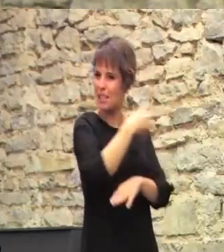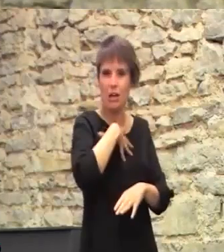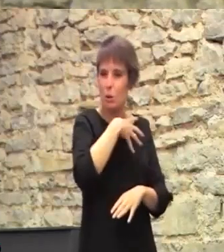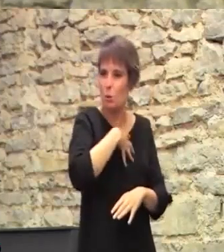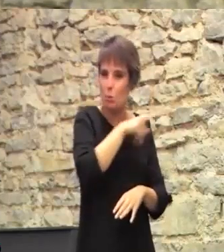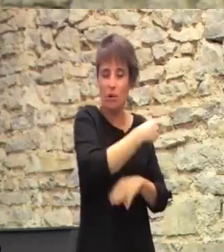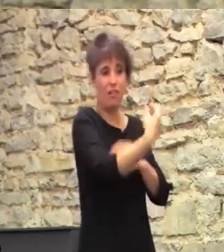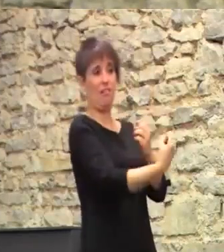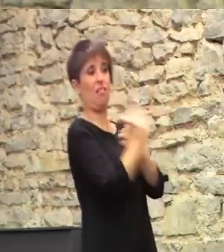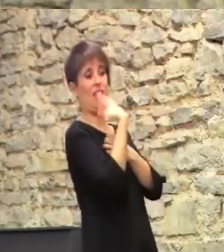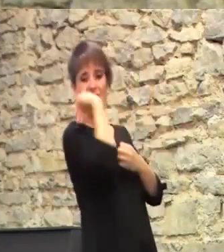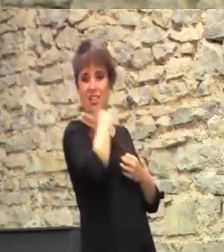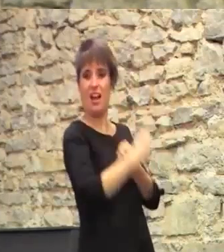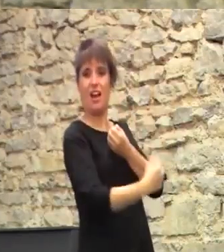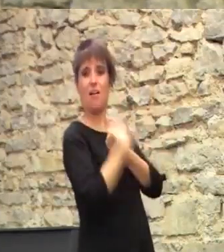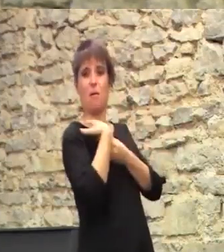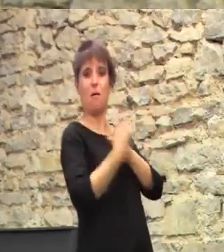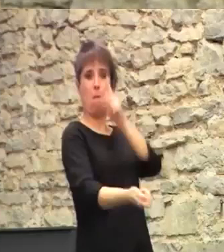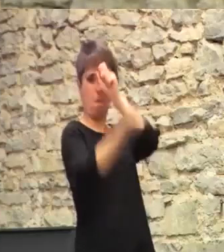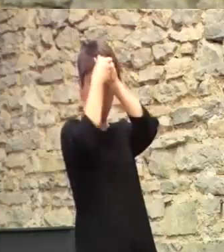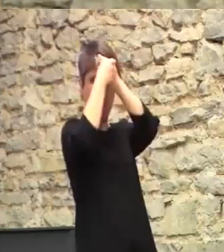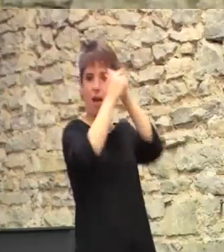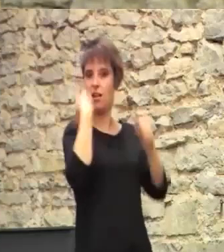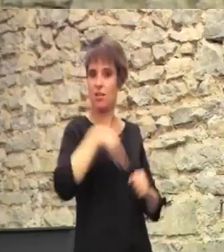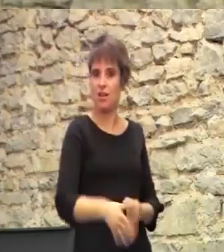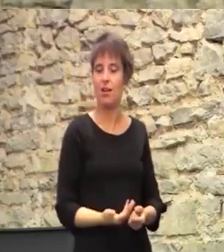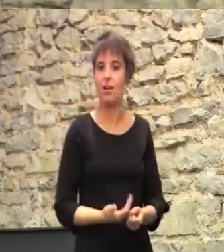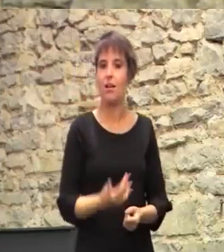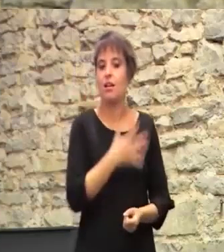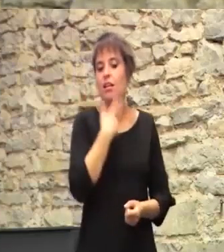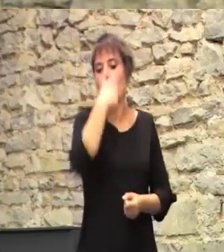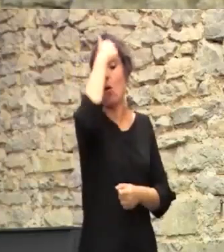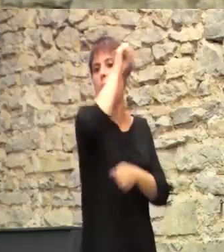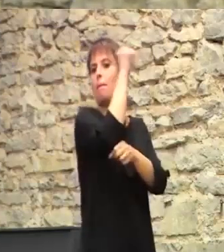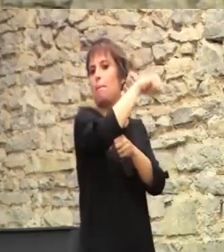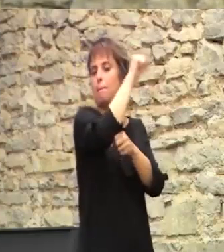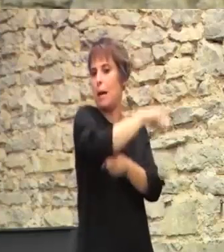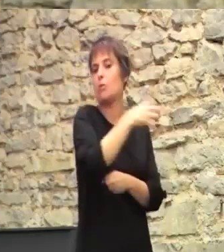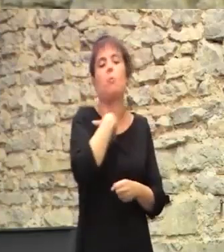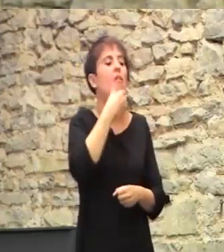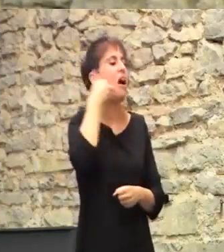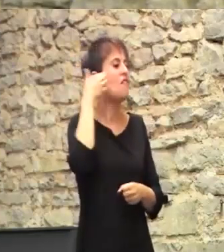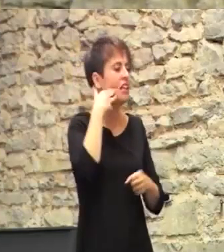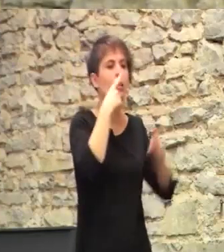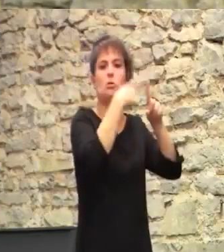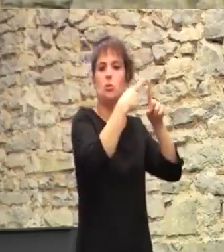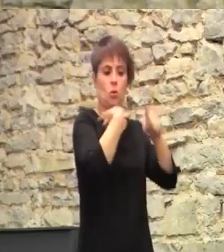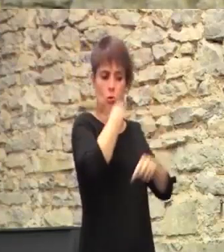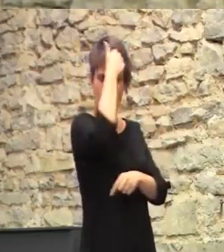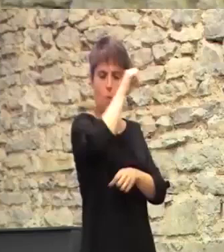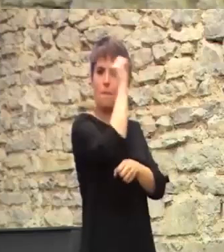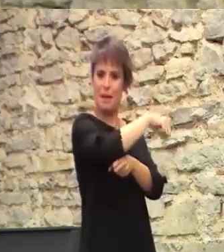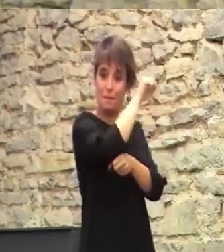ti como masculinidad porque puedes pasar de los hombres a muchos niveles afectivos sexuales